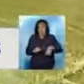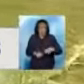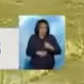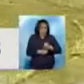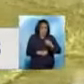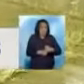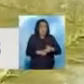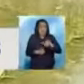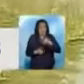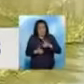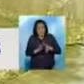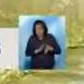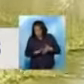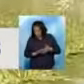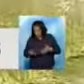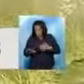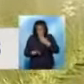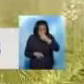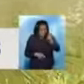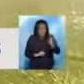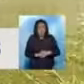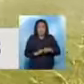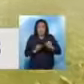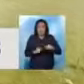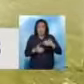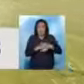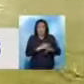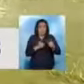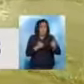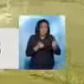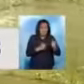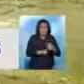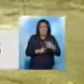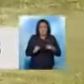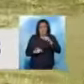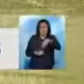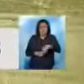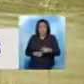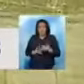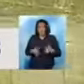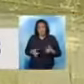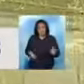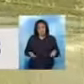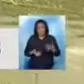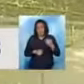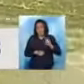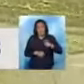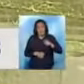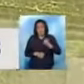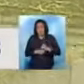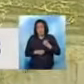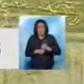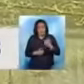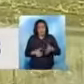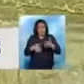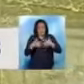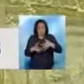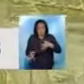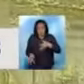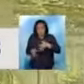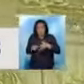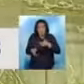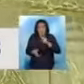agua lo suficiente, como tú has podido apreciar en la parte de adelante, has podido ingresar y está bien ahorita. Pero acá todavía hay que trabajar con la motobomba para botar esta